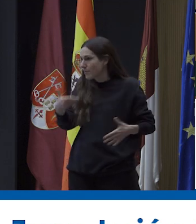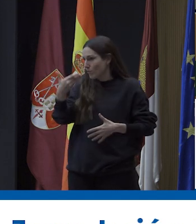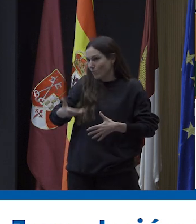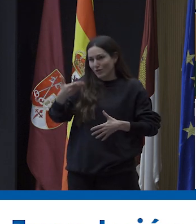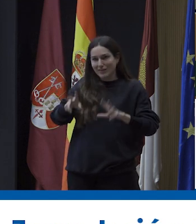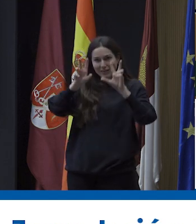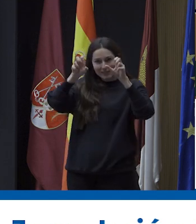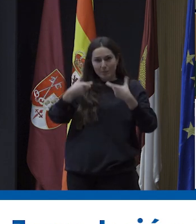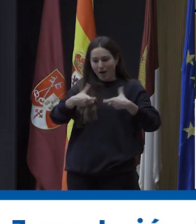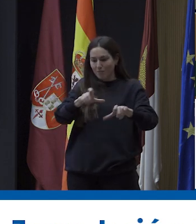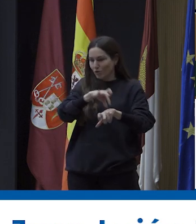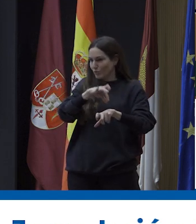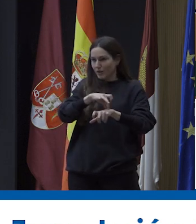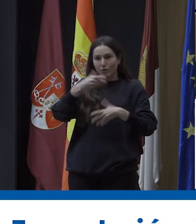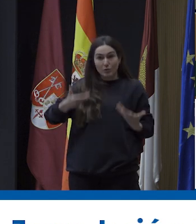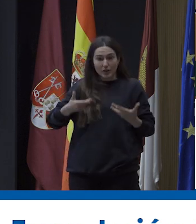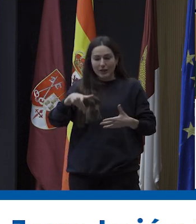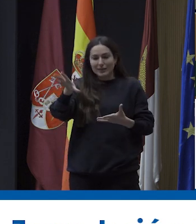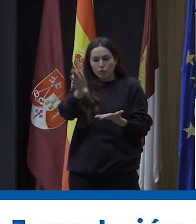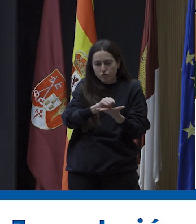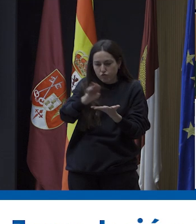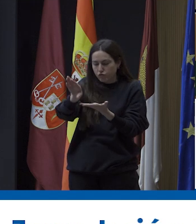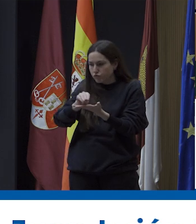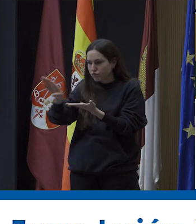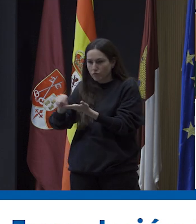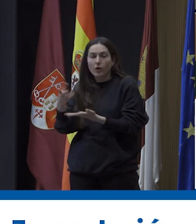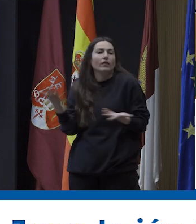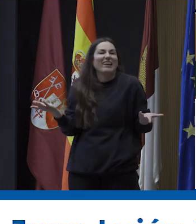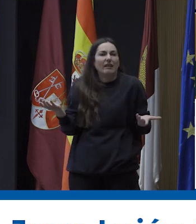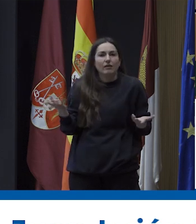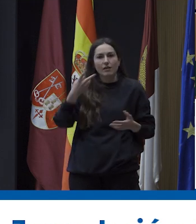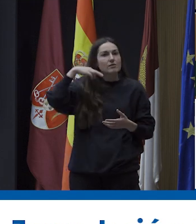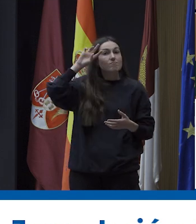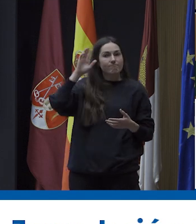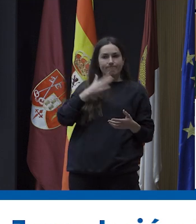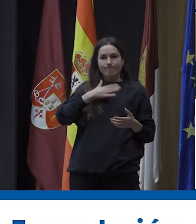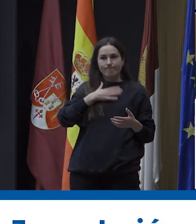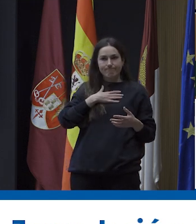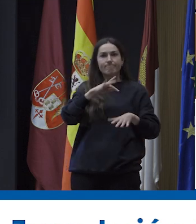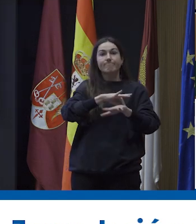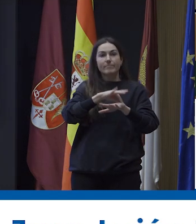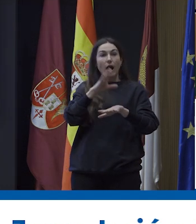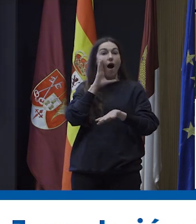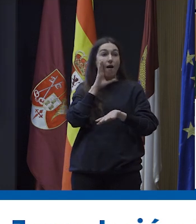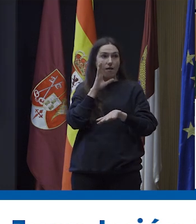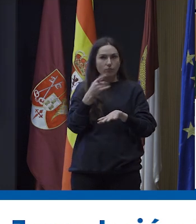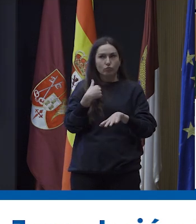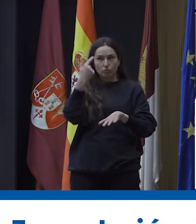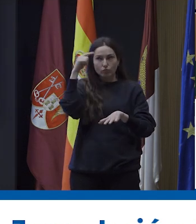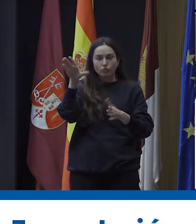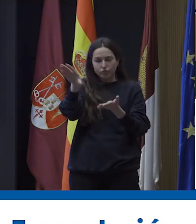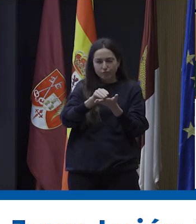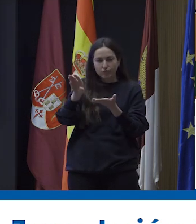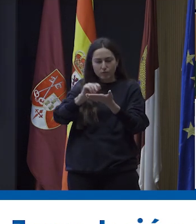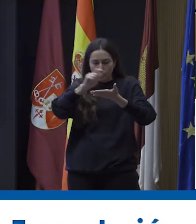medicina, pues hizo una recopilación de su propia experiencia de lo que sabía de esta enfermedad. Era